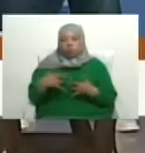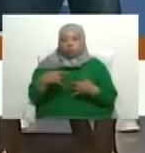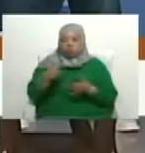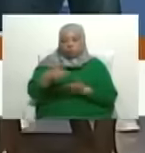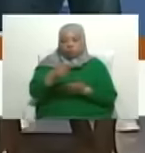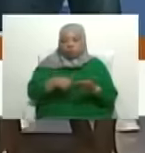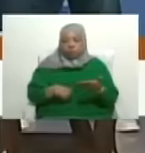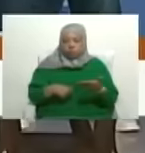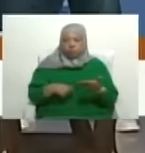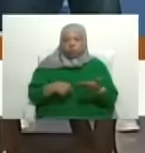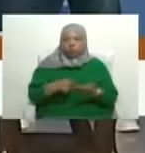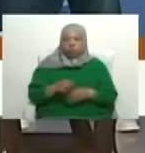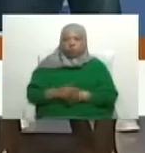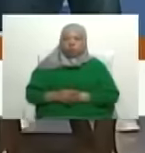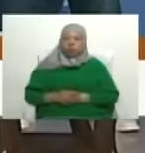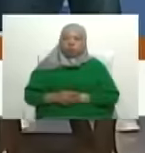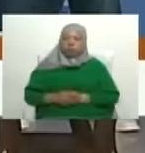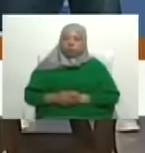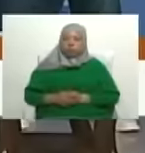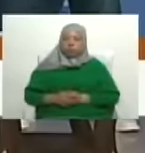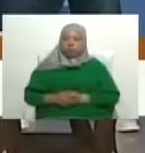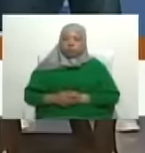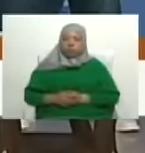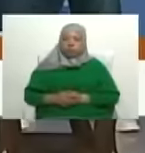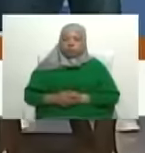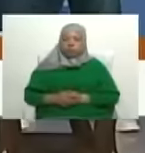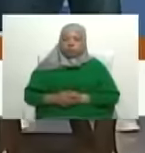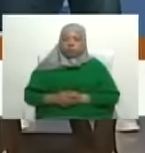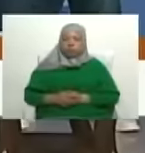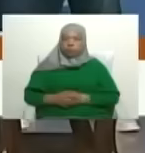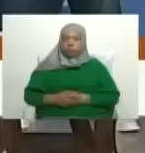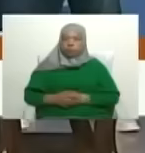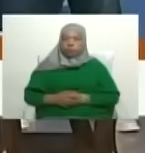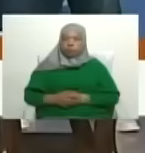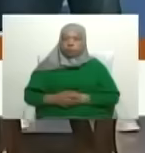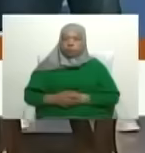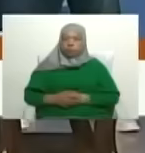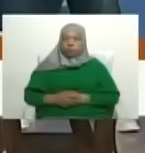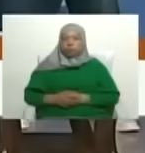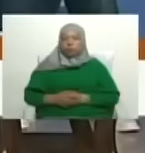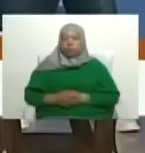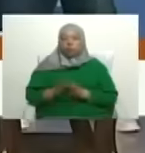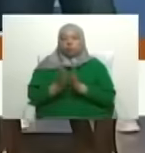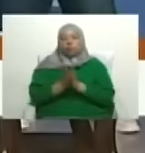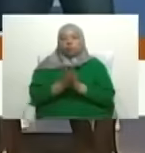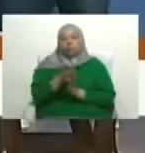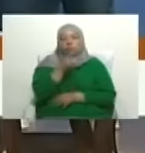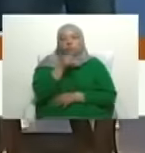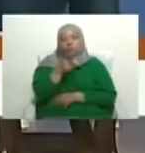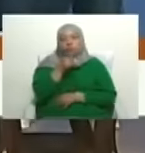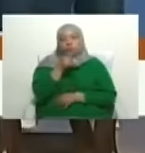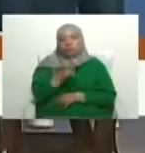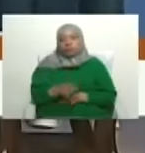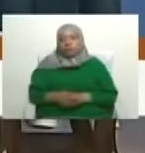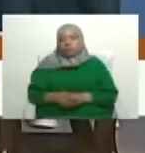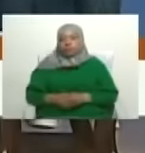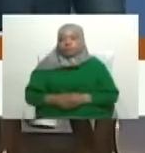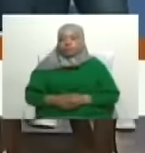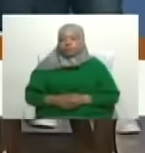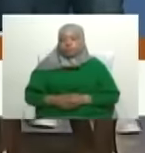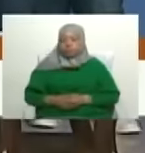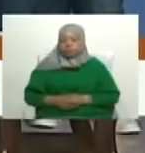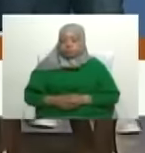firmaron ese papel. Con gusto contestaré algunas preguntas. Por Hispan TV, Marco Salgado. Sí, ¿cómo